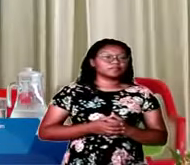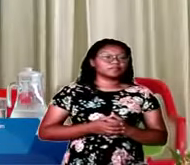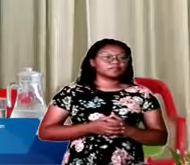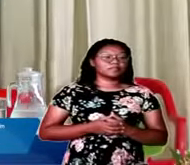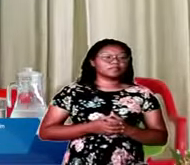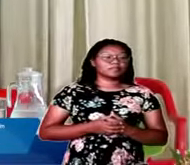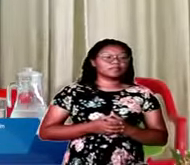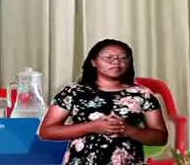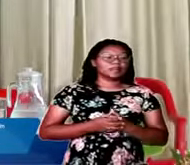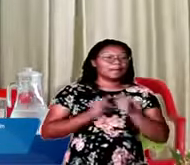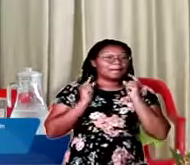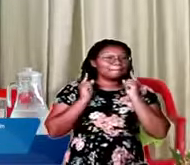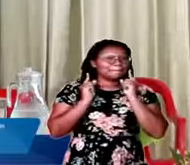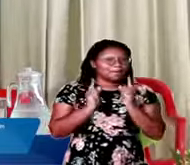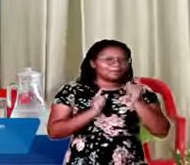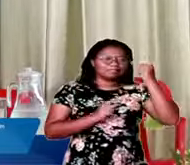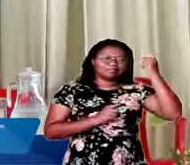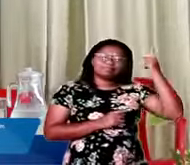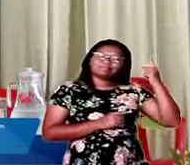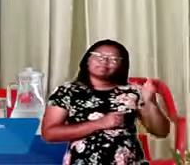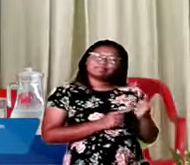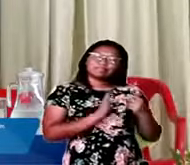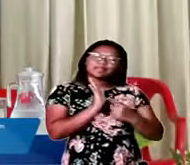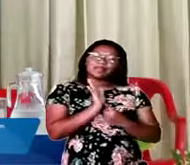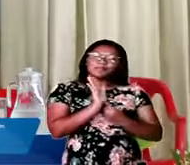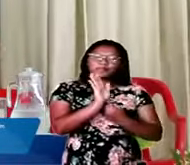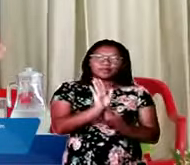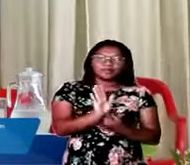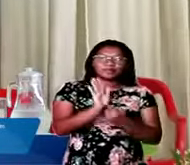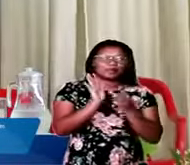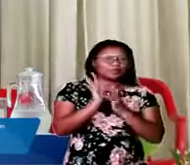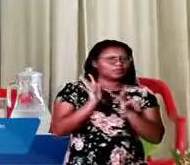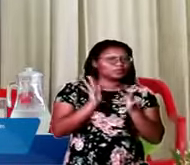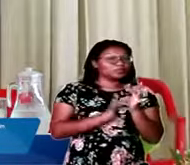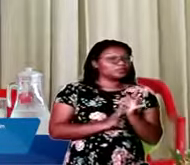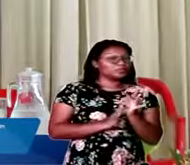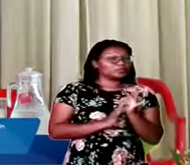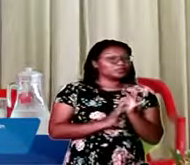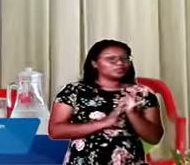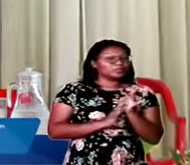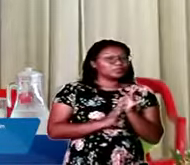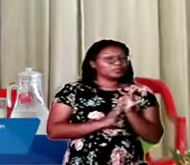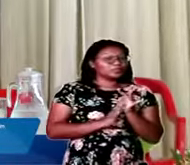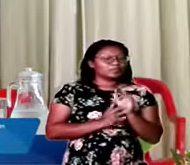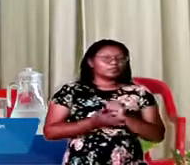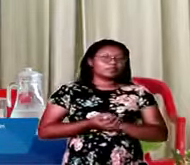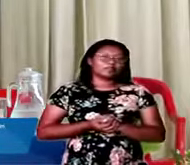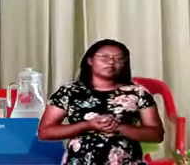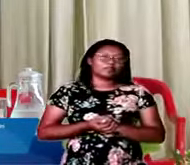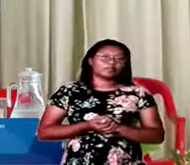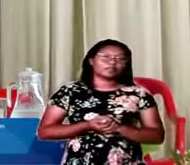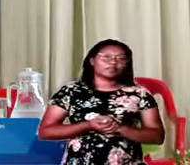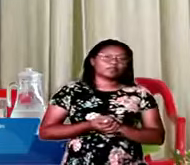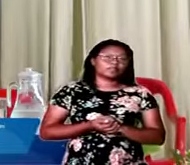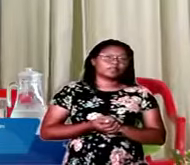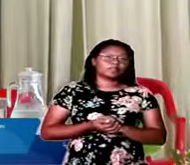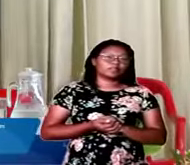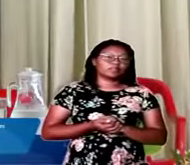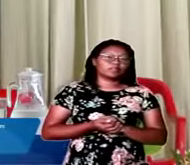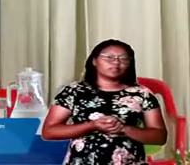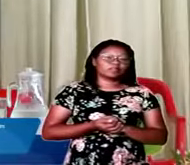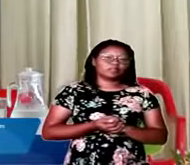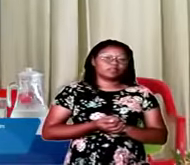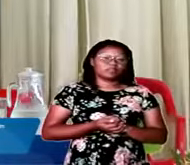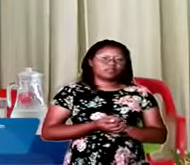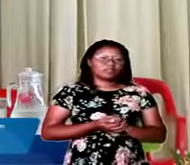Pero en esta parábola el Señor muestra que no se trata de eso, no se trata de